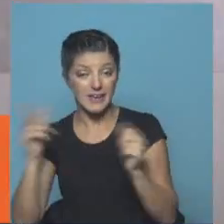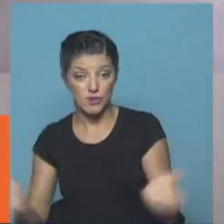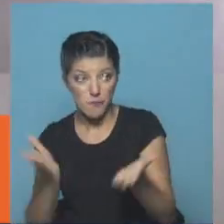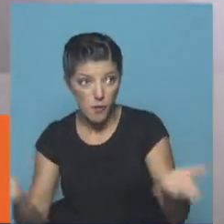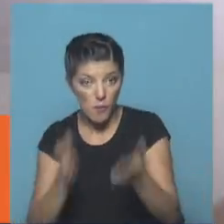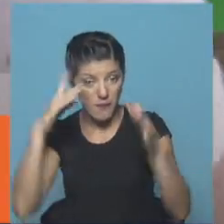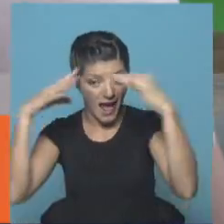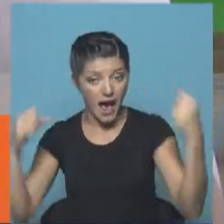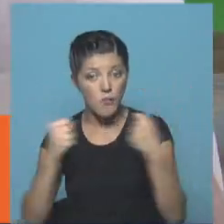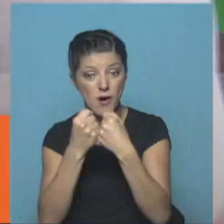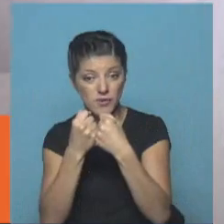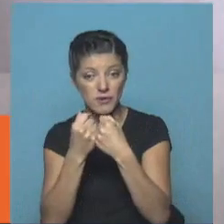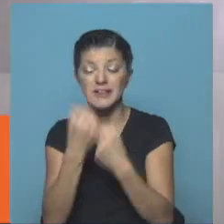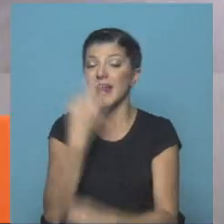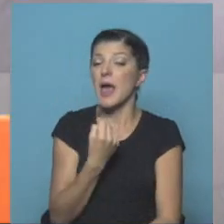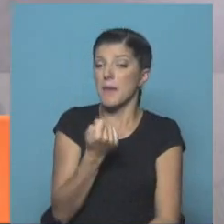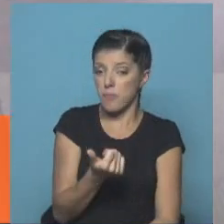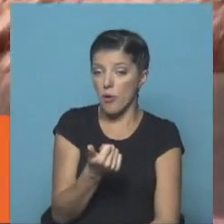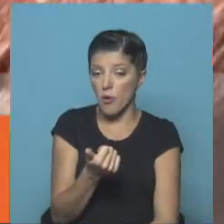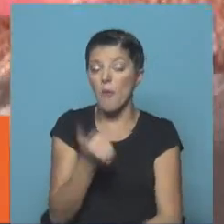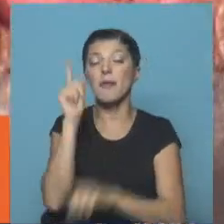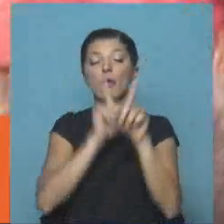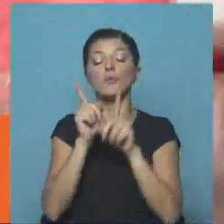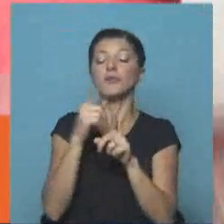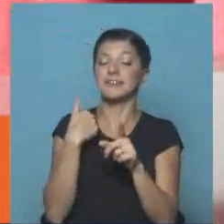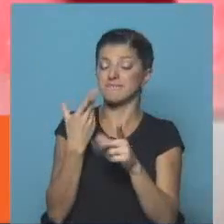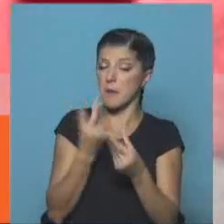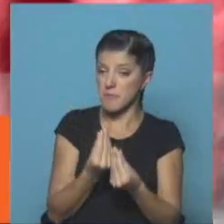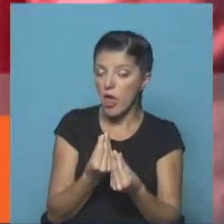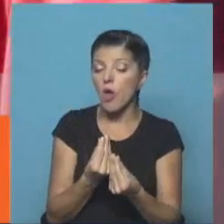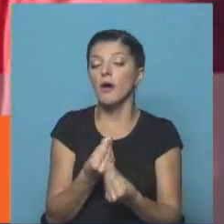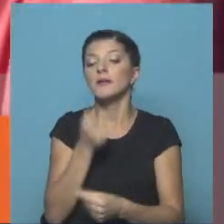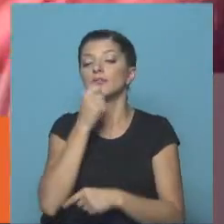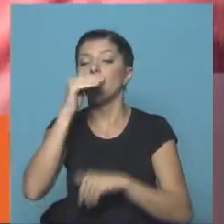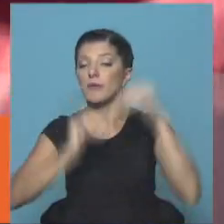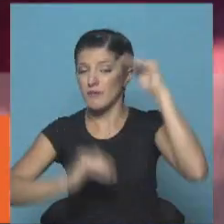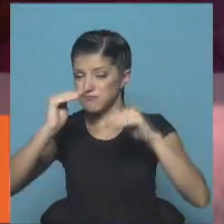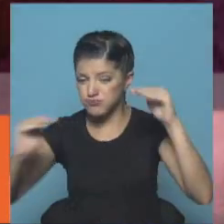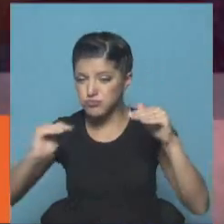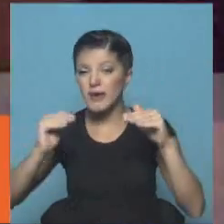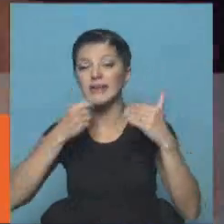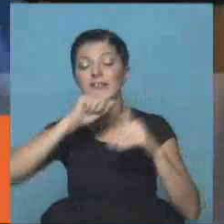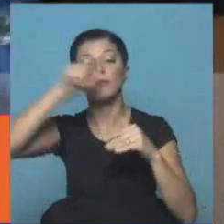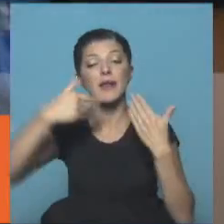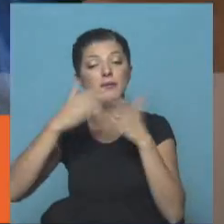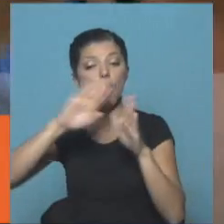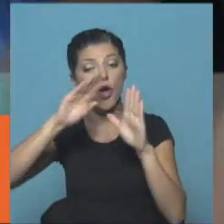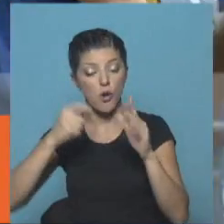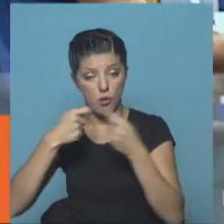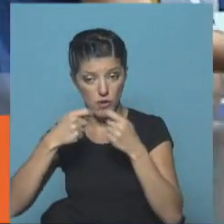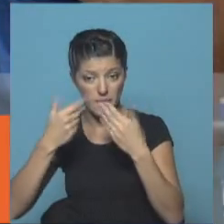acuerdo no bastan para calmar los temores acerca de las mayores asimetrías que el libre comercio podría